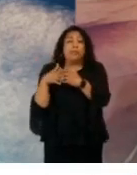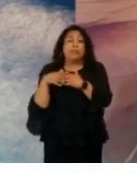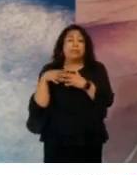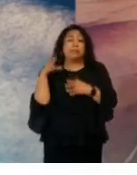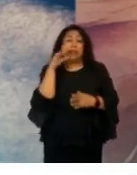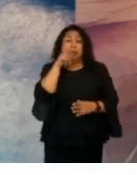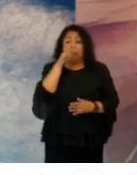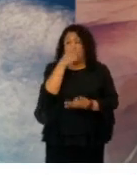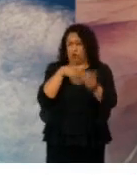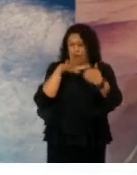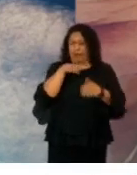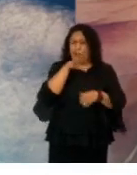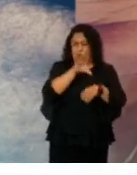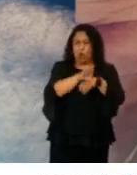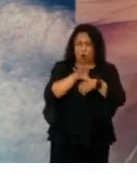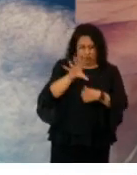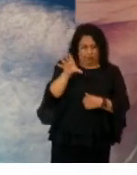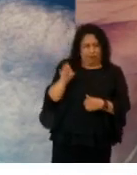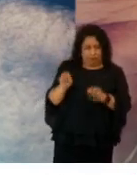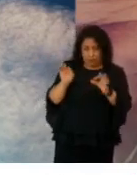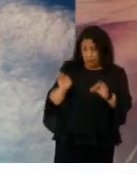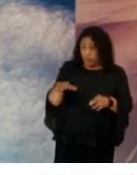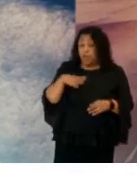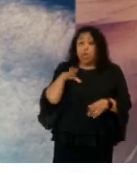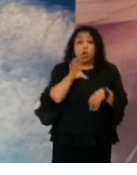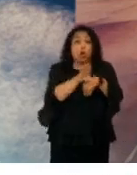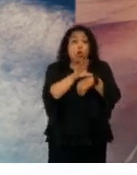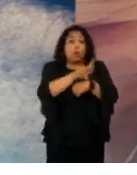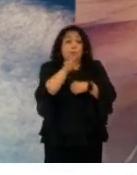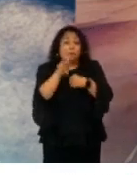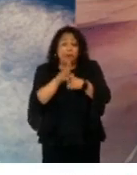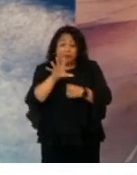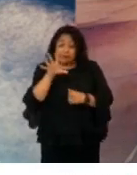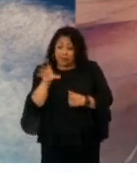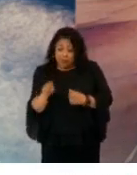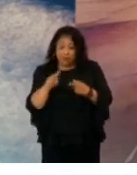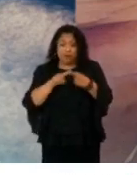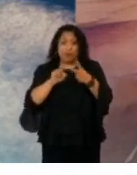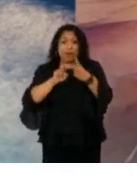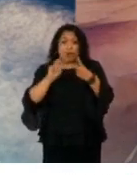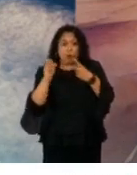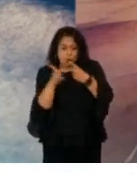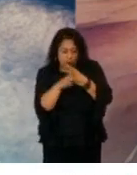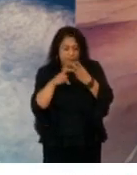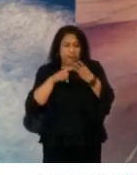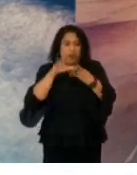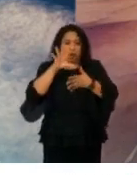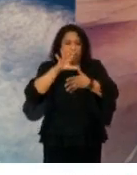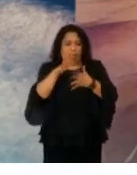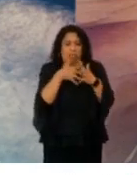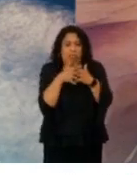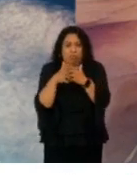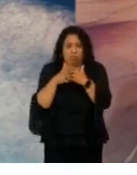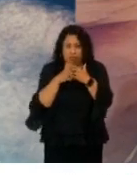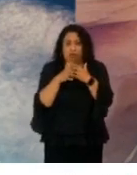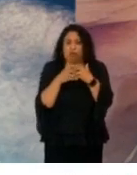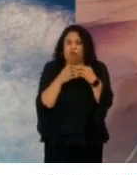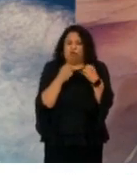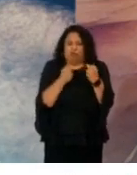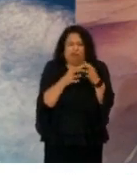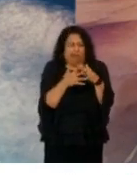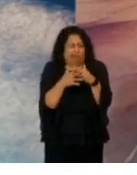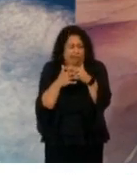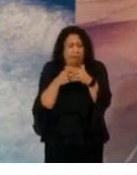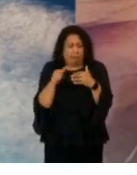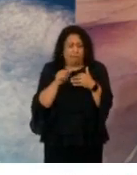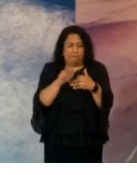en Colombia, africana, porque Colombia es un país que es África, es Europa y es América, somos un país tremendamente